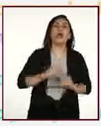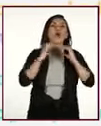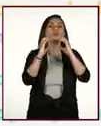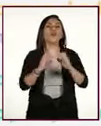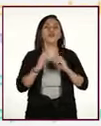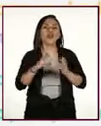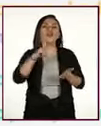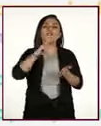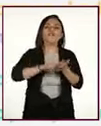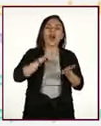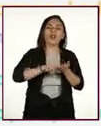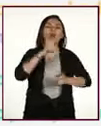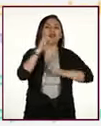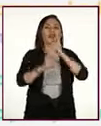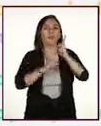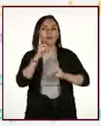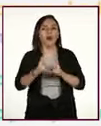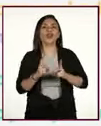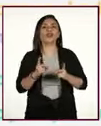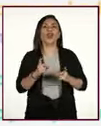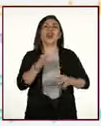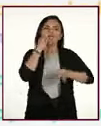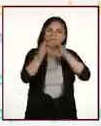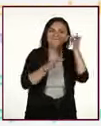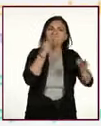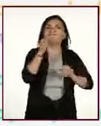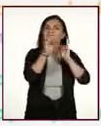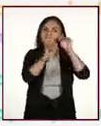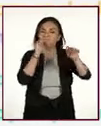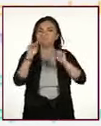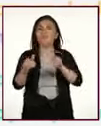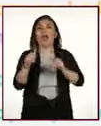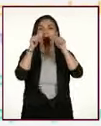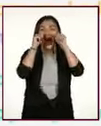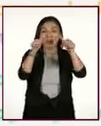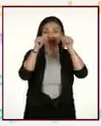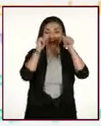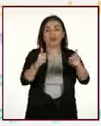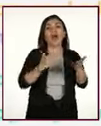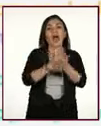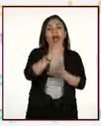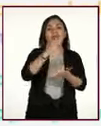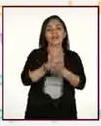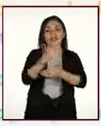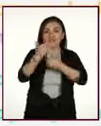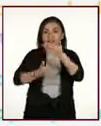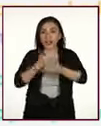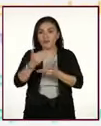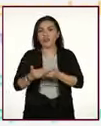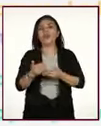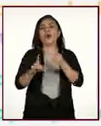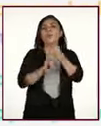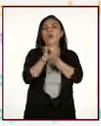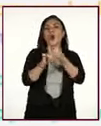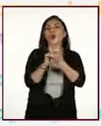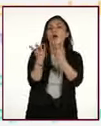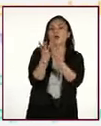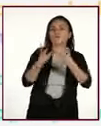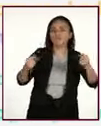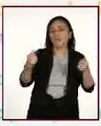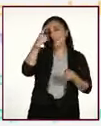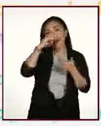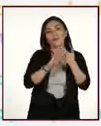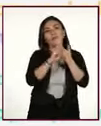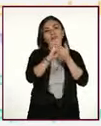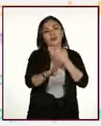cuidados, valores, deporte, campañas, atención, acceso a servicios, análisis de conflicto, estrategias para prevenir,